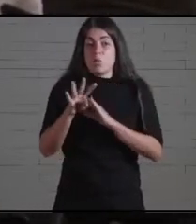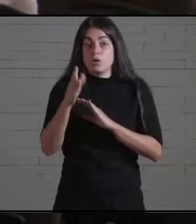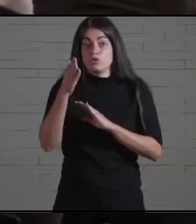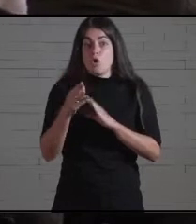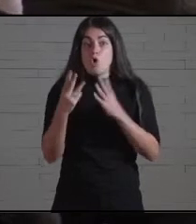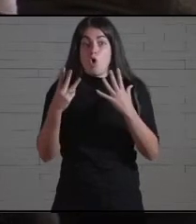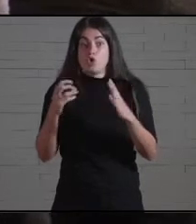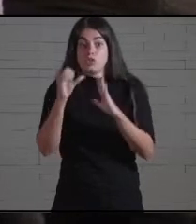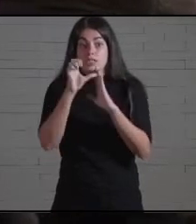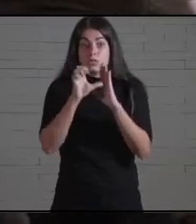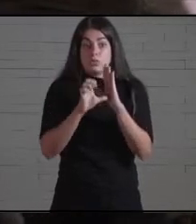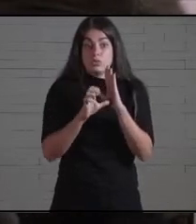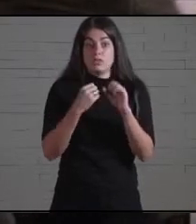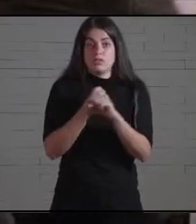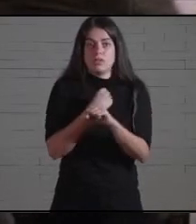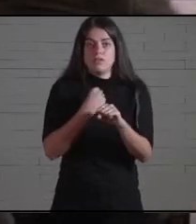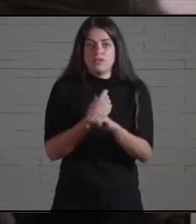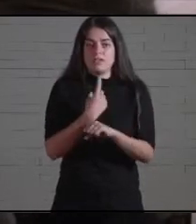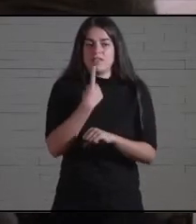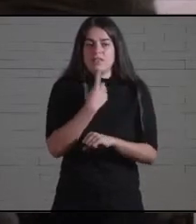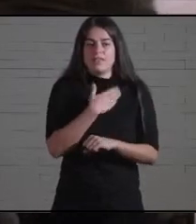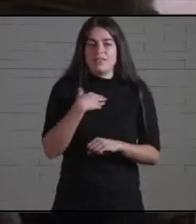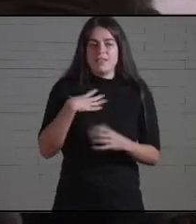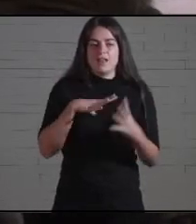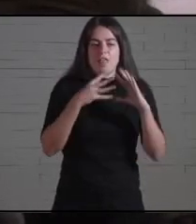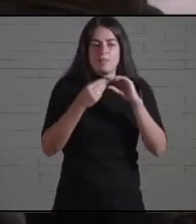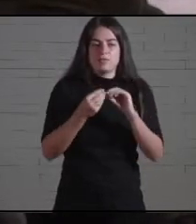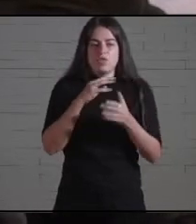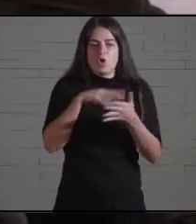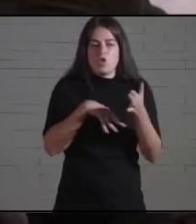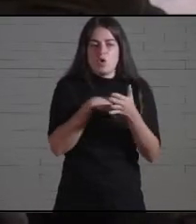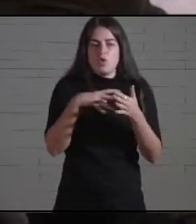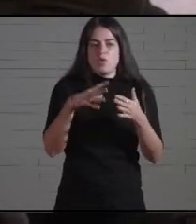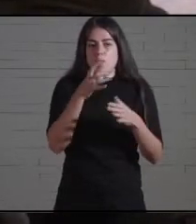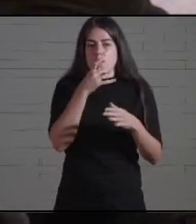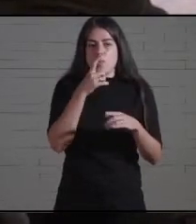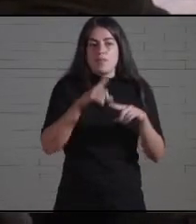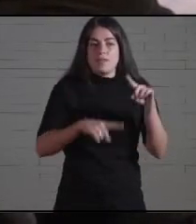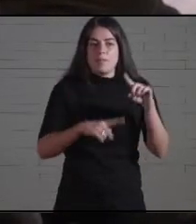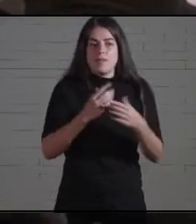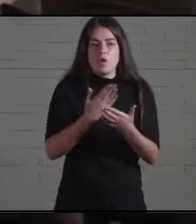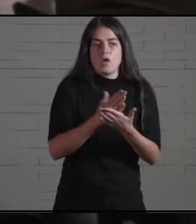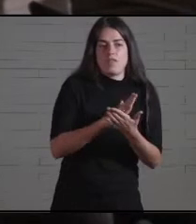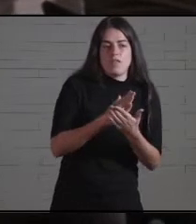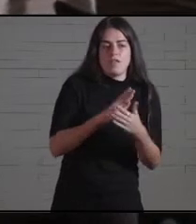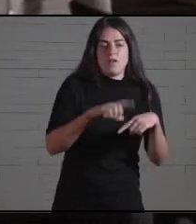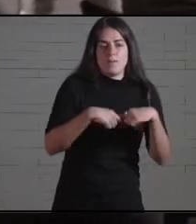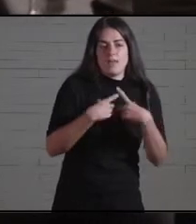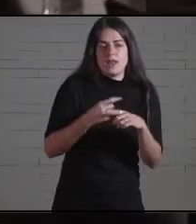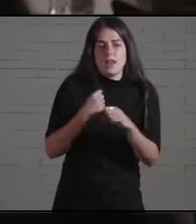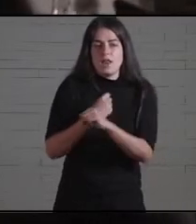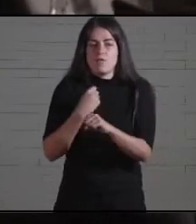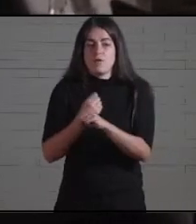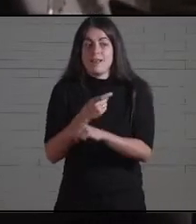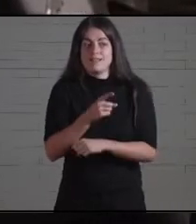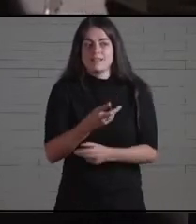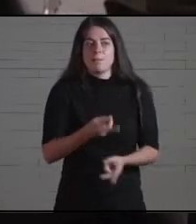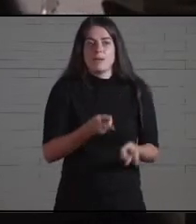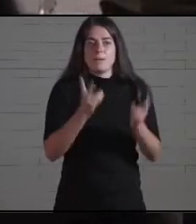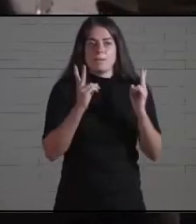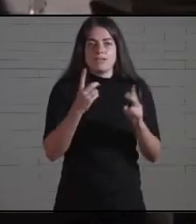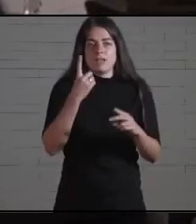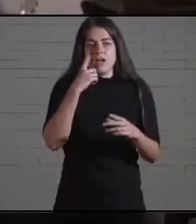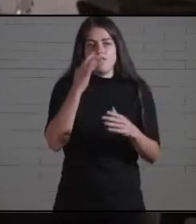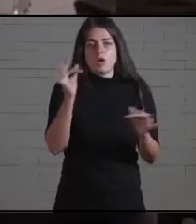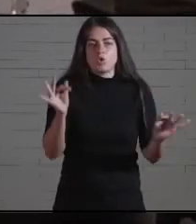los Trabajadores establece el derecho a la adaptación de la jornada por conciliación de la vida familiar y laboral, y este permite pedir un cambio